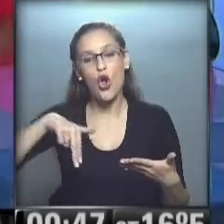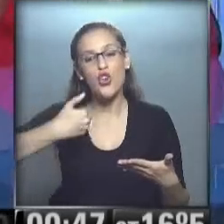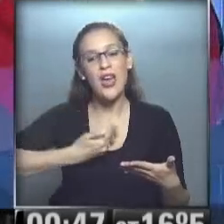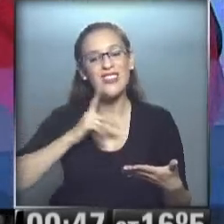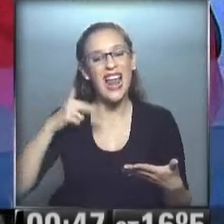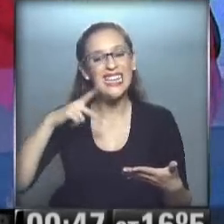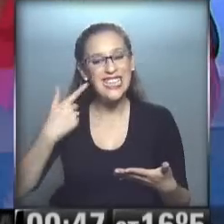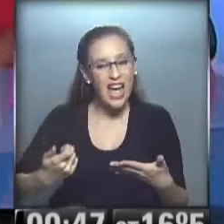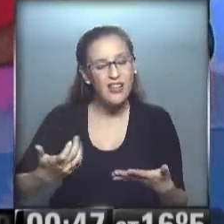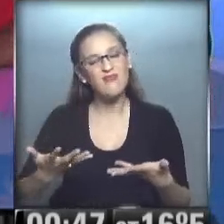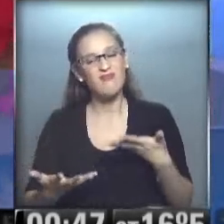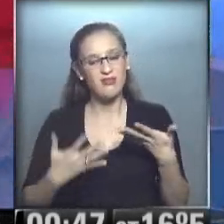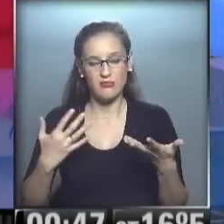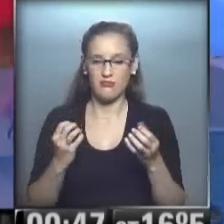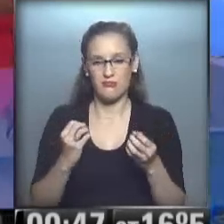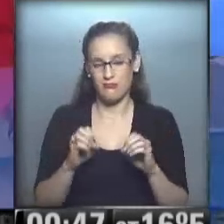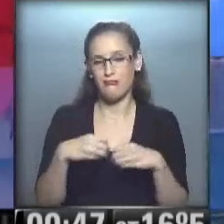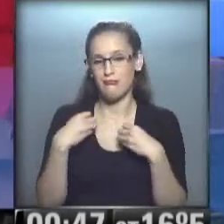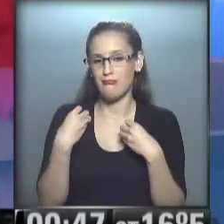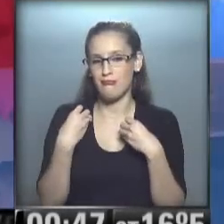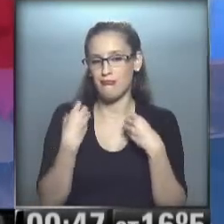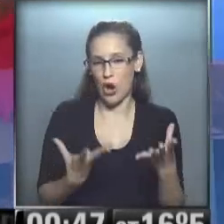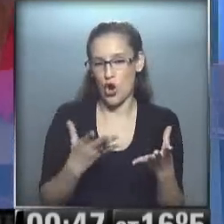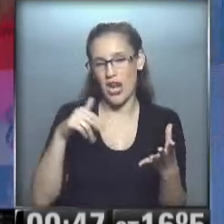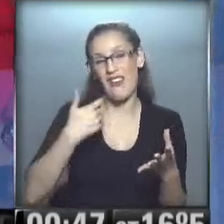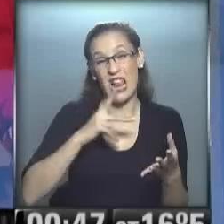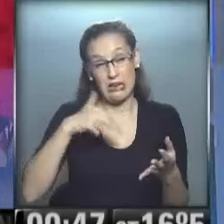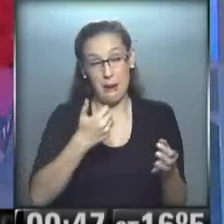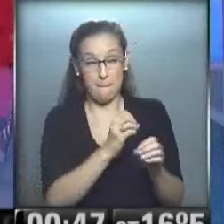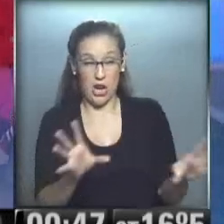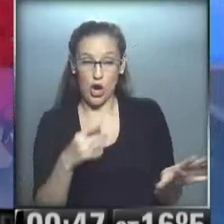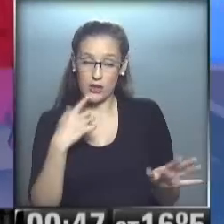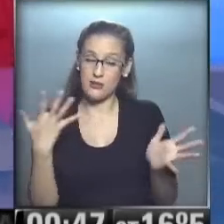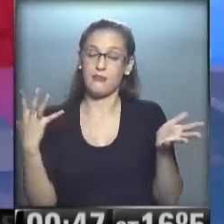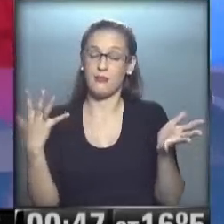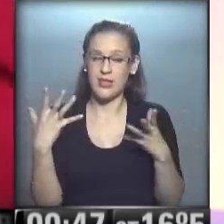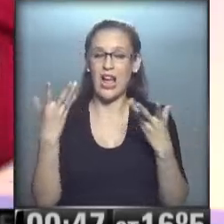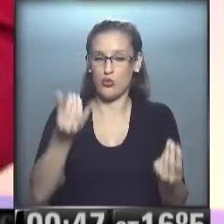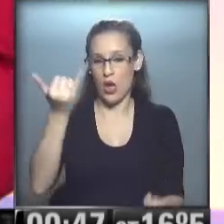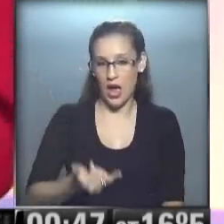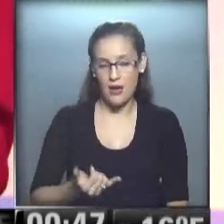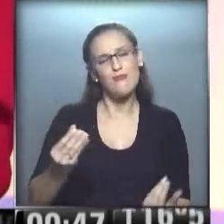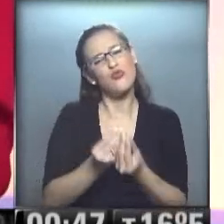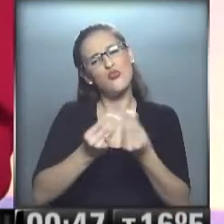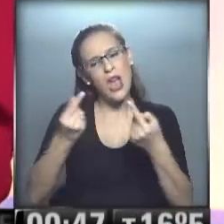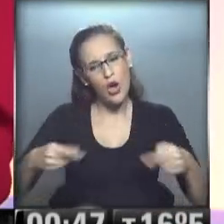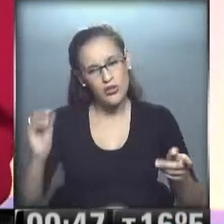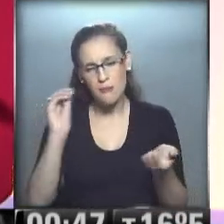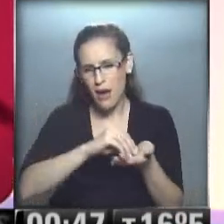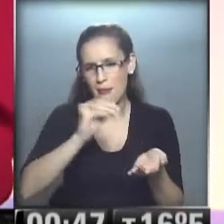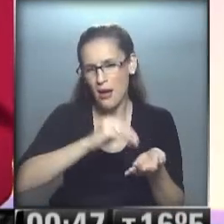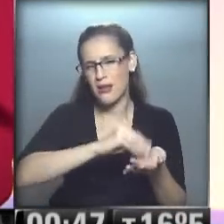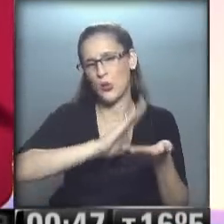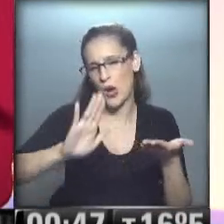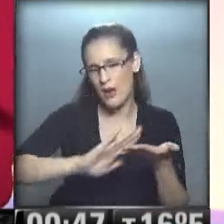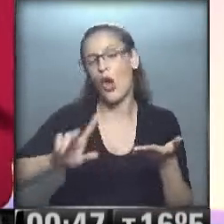gente apunte. Ajá. Entonces no sé. Eso también ayuda. Sí, eso ayuda también. Muy bien. Y hay varias innovaciones más. Bueno, otra propuesta, por ejemplo, era